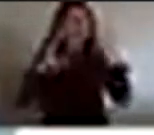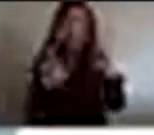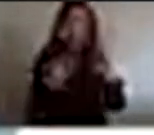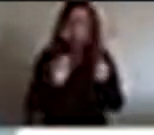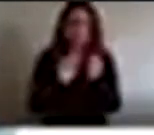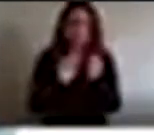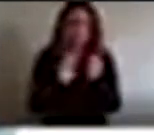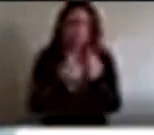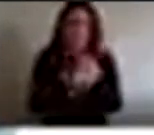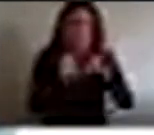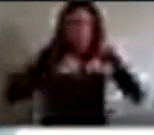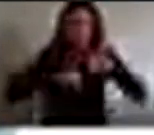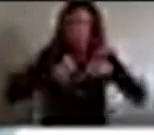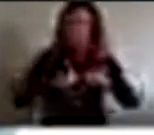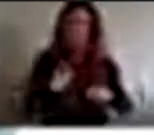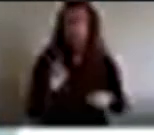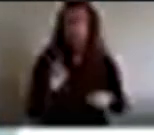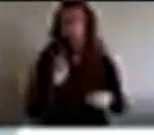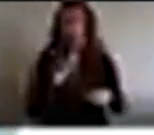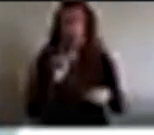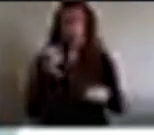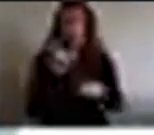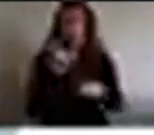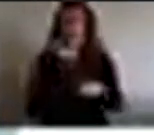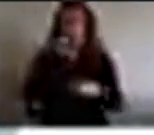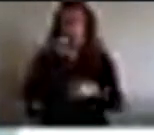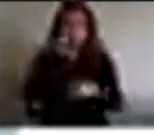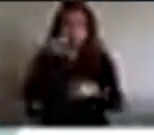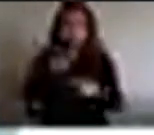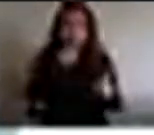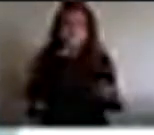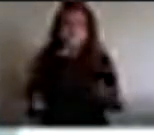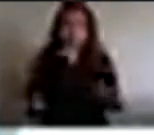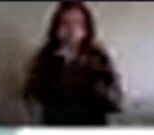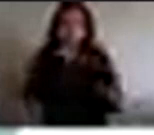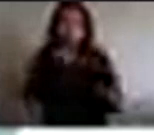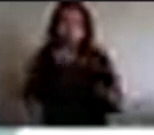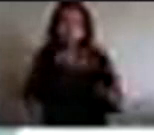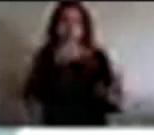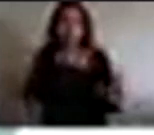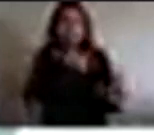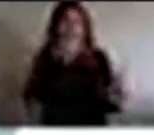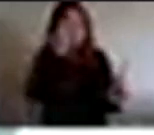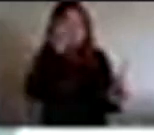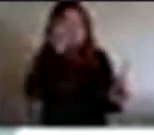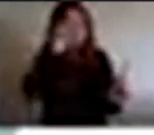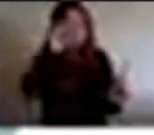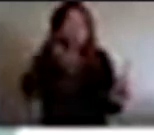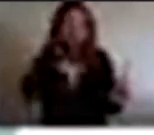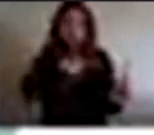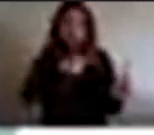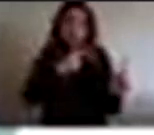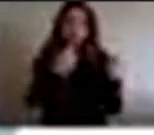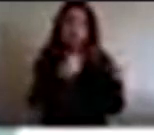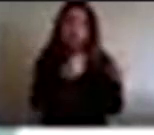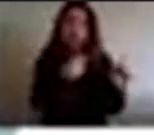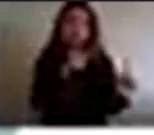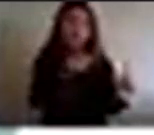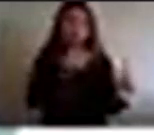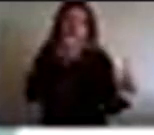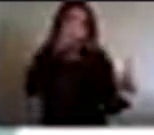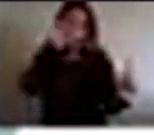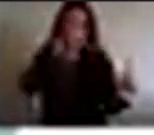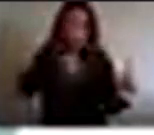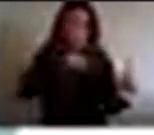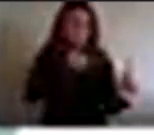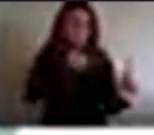más que nada ver a la persona dentro de sus competencias, dentro de sus habilidades y dentro de toda